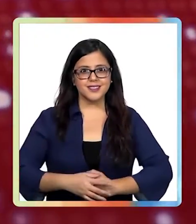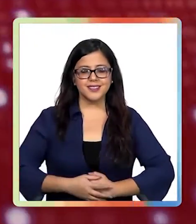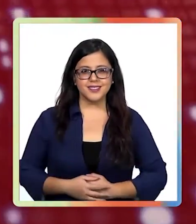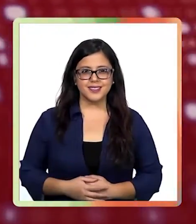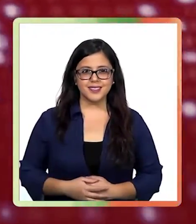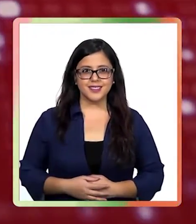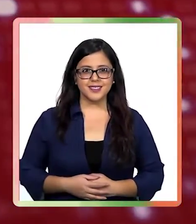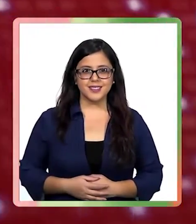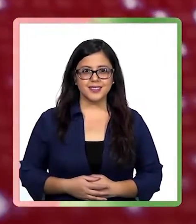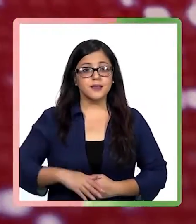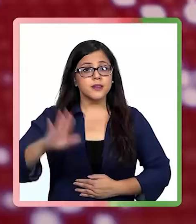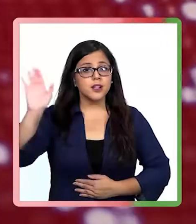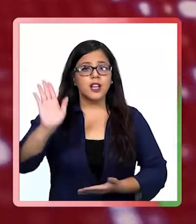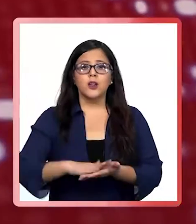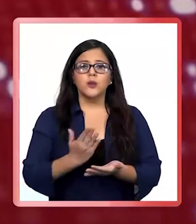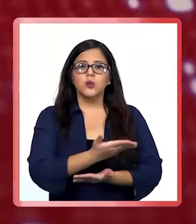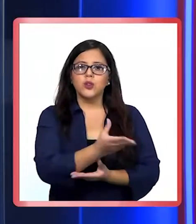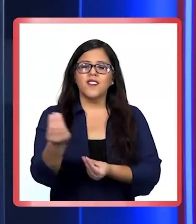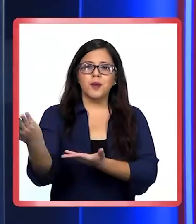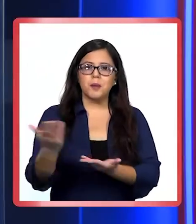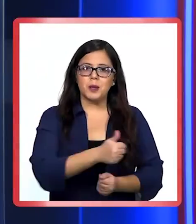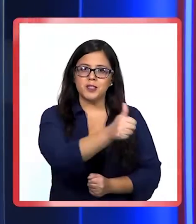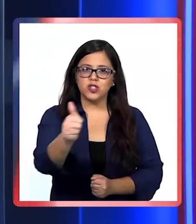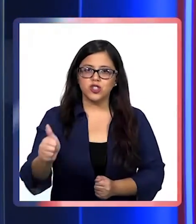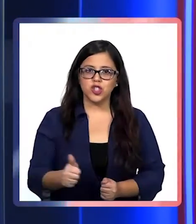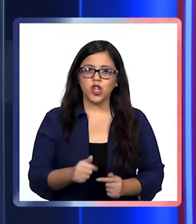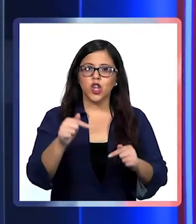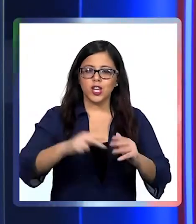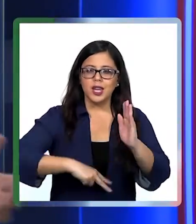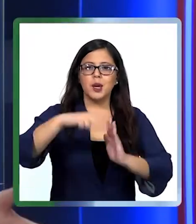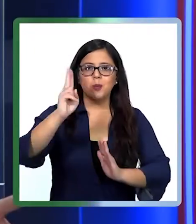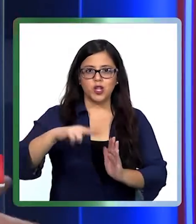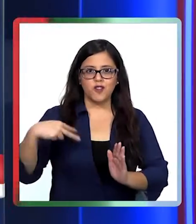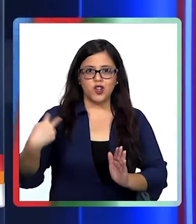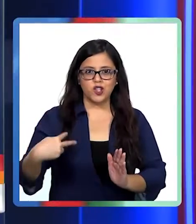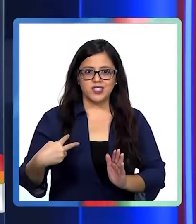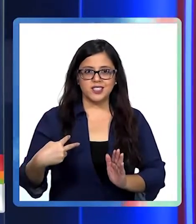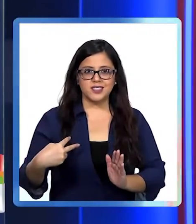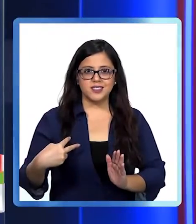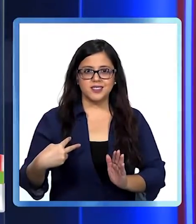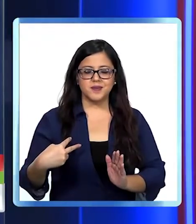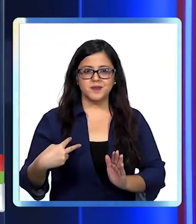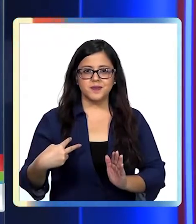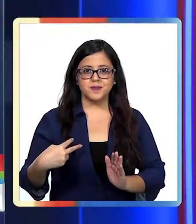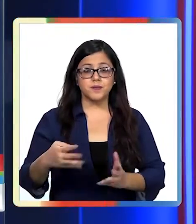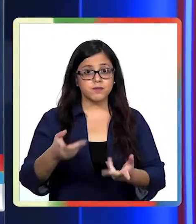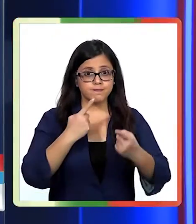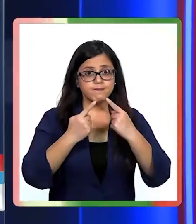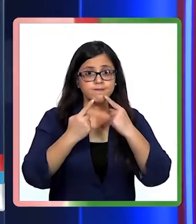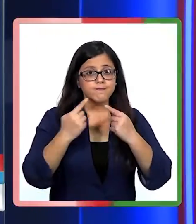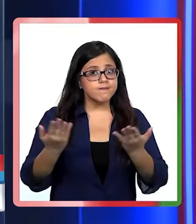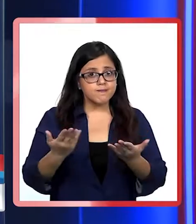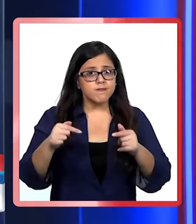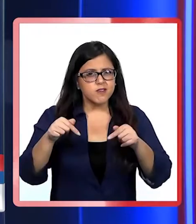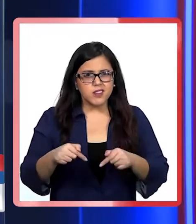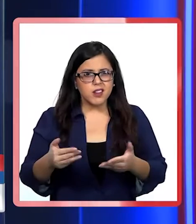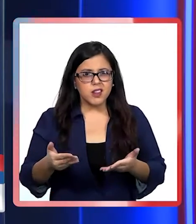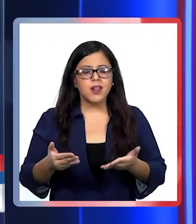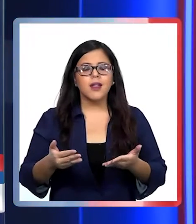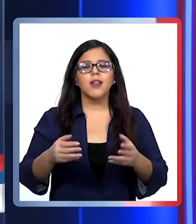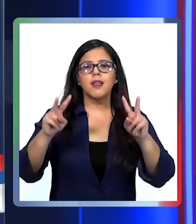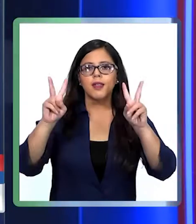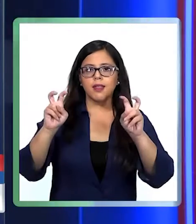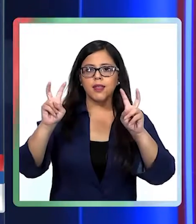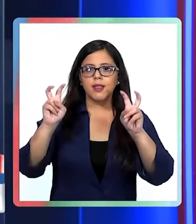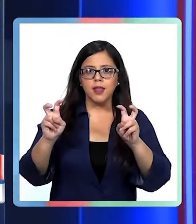presenta Portavoz Noticias. Hola, ¿qué tal? ¿Cómo están? Bienvenidas y bienvenidos a Portavoz Noticias. En la entrevista